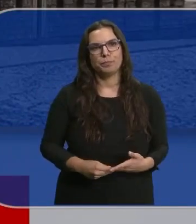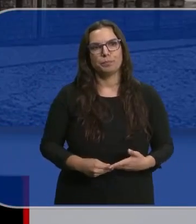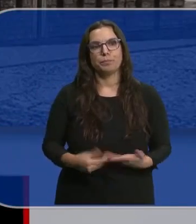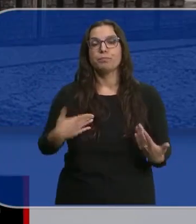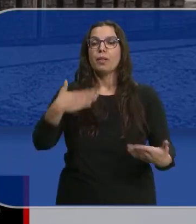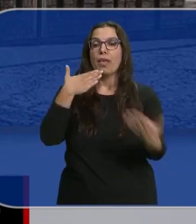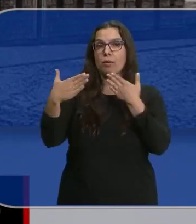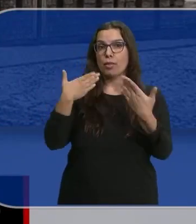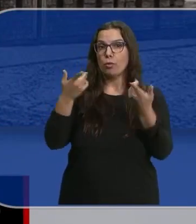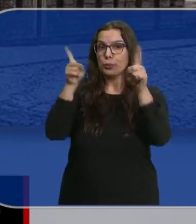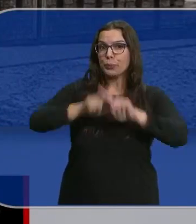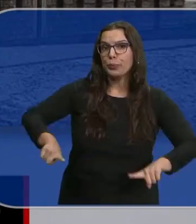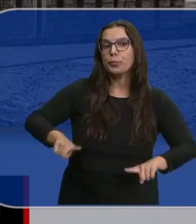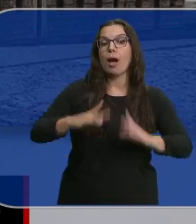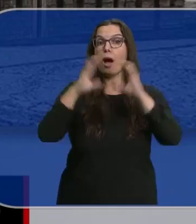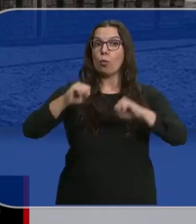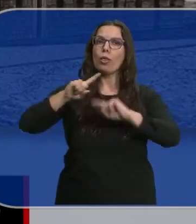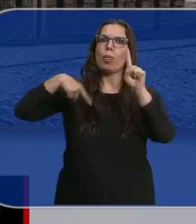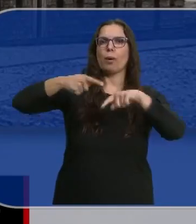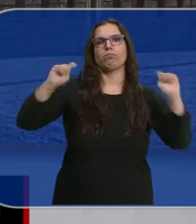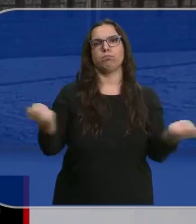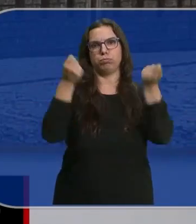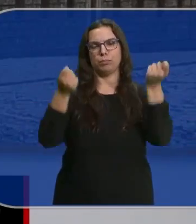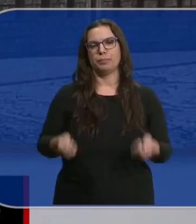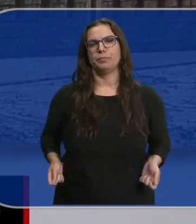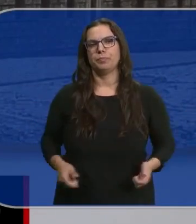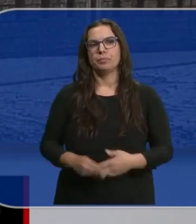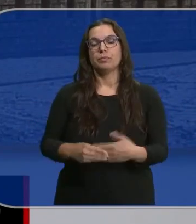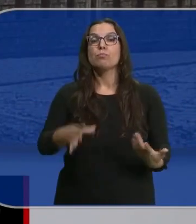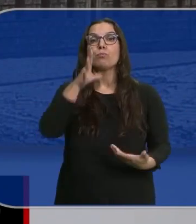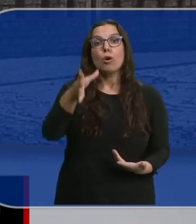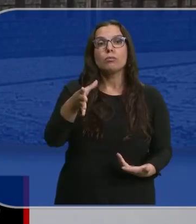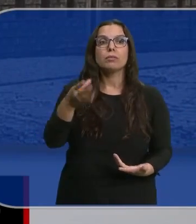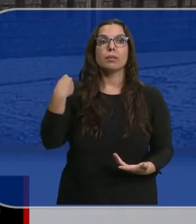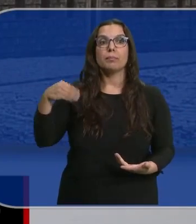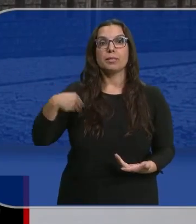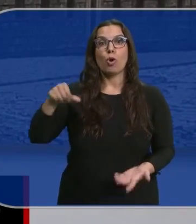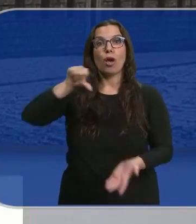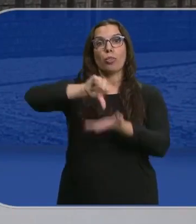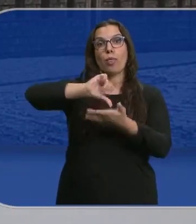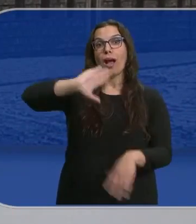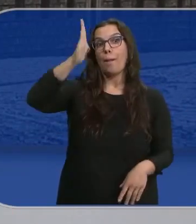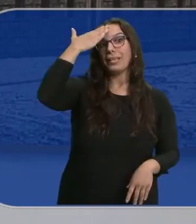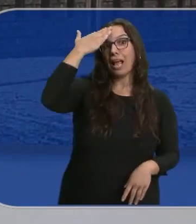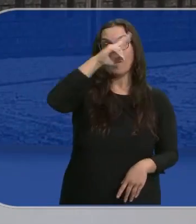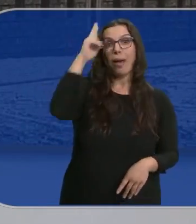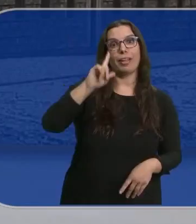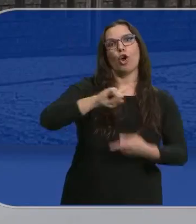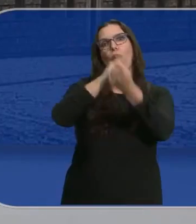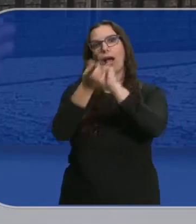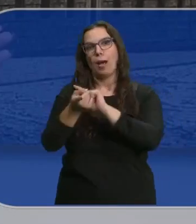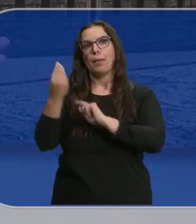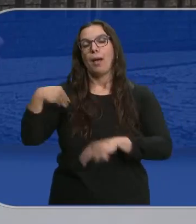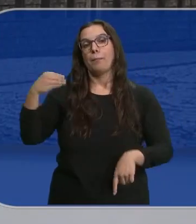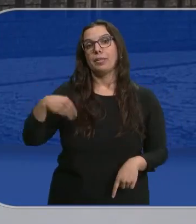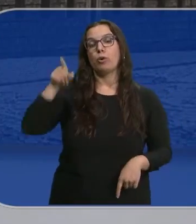Discreción en las conversaciones, publicidad en los acuerdos cuando se logren. Es que esto pasa por cambiar la capital de España y dejaría de estar en Madrid y pasaría a estar